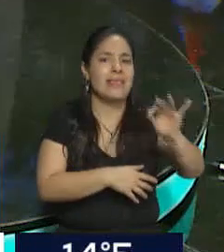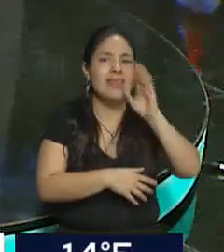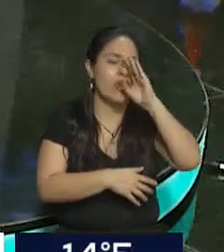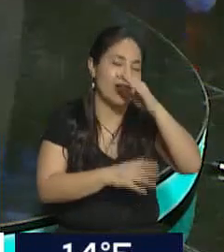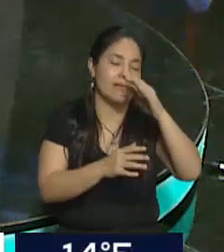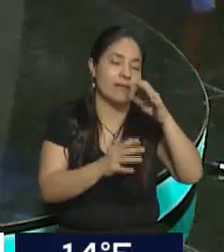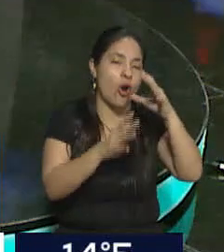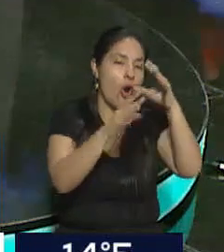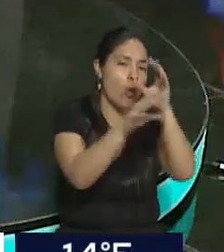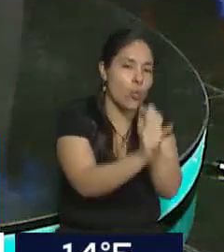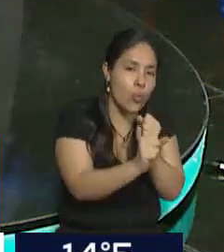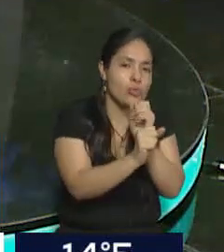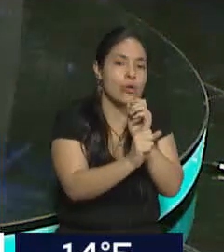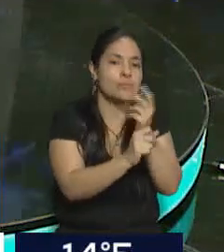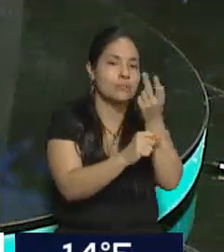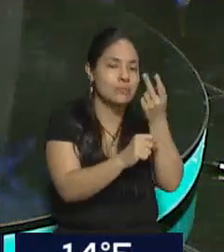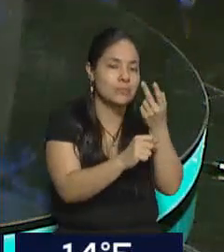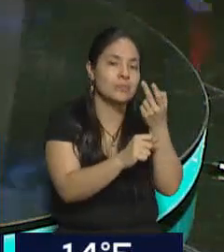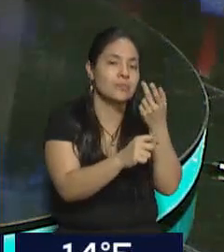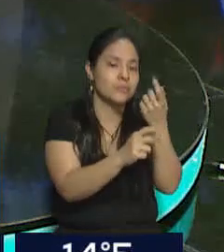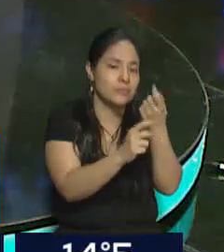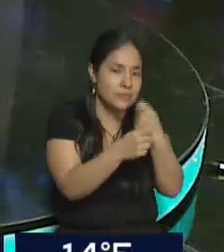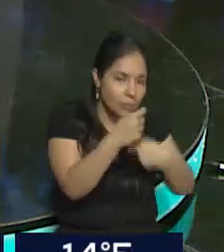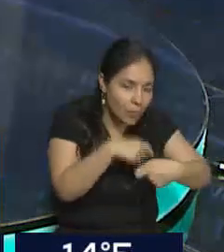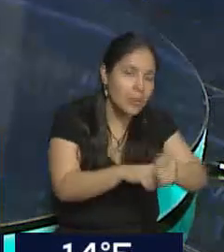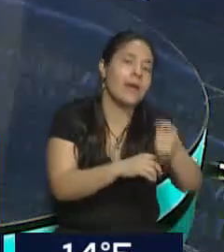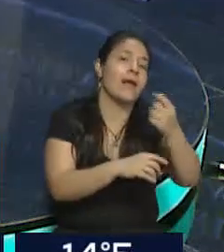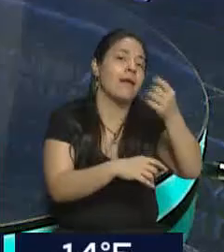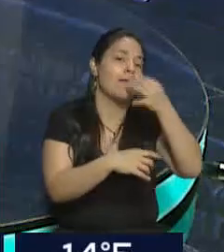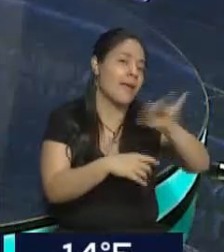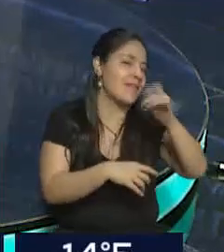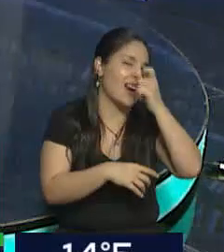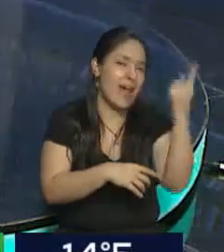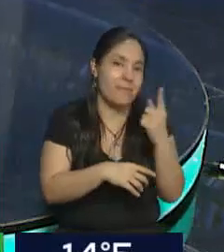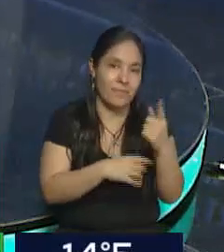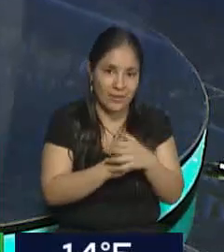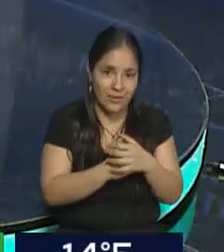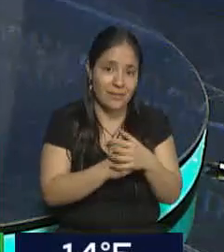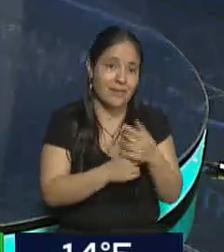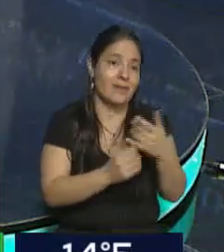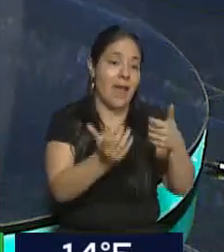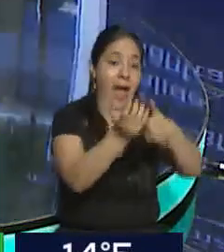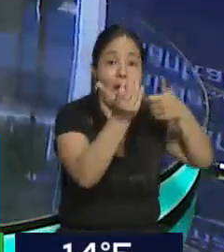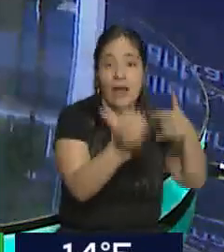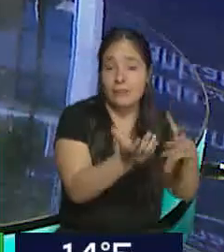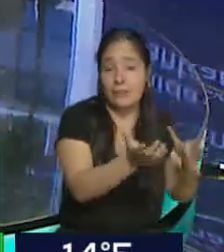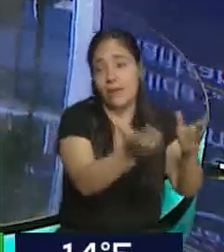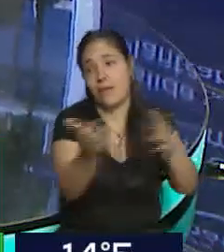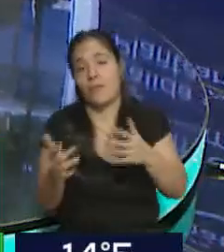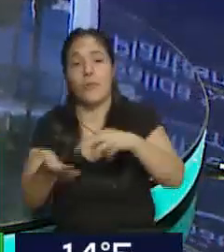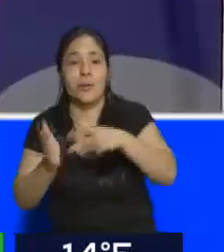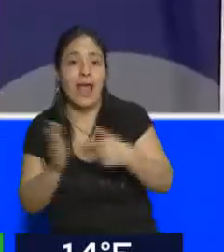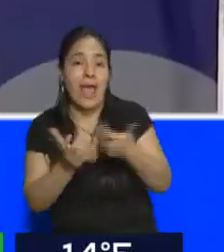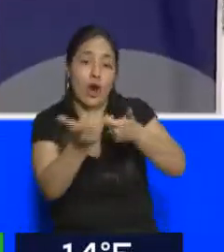negro y ese mercado negro termina nos decían rápidamente en hechos de inseguridad por la espectacularidad del arma estamos hablando de una